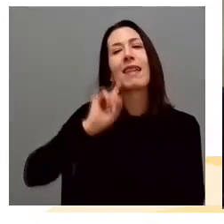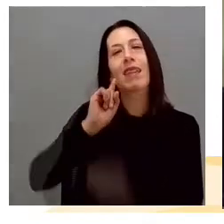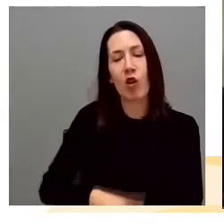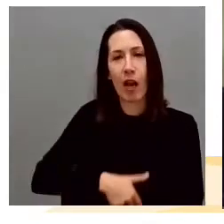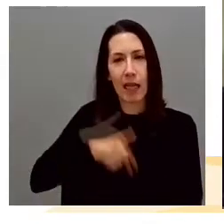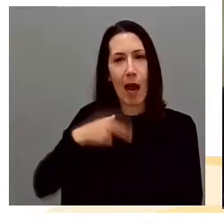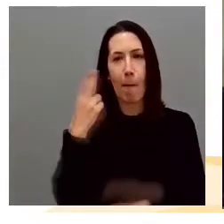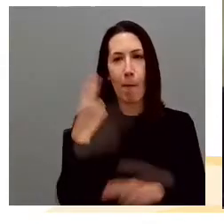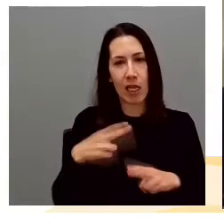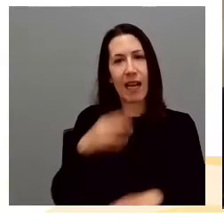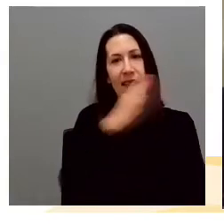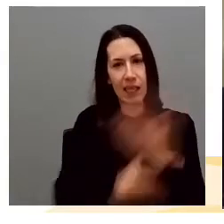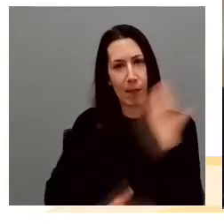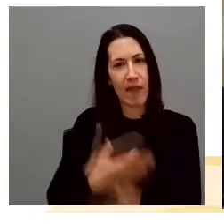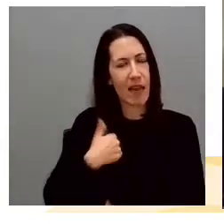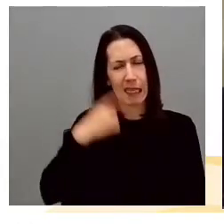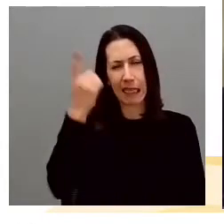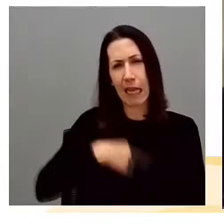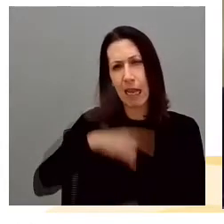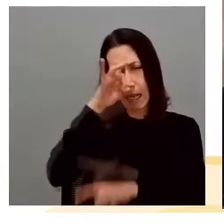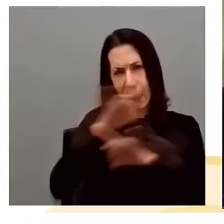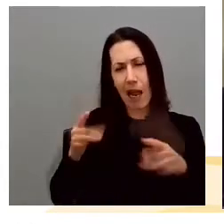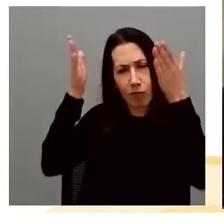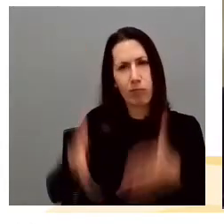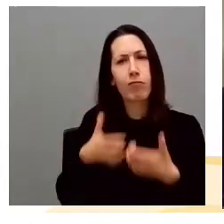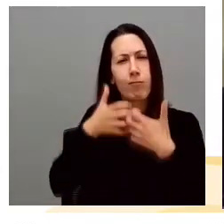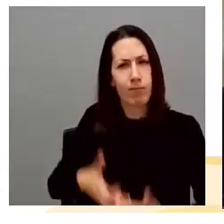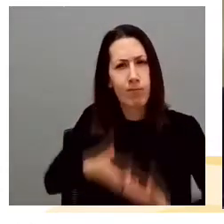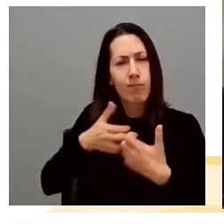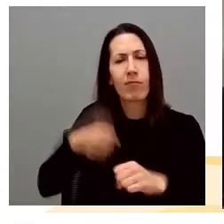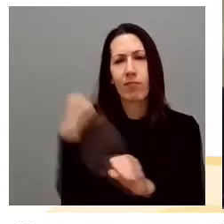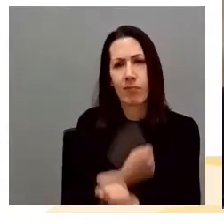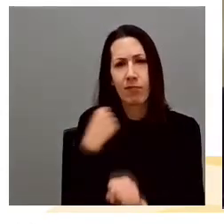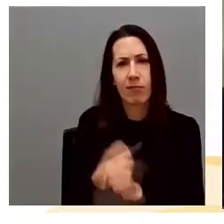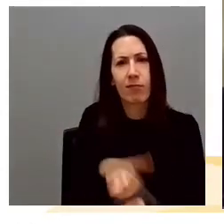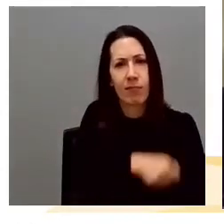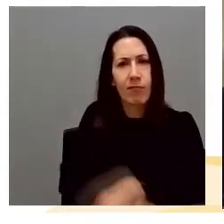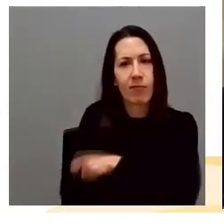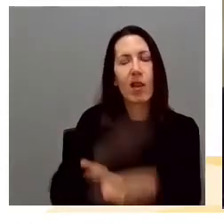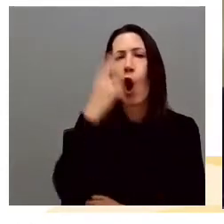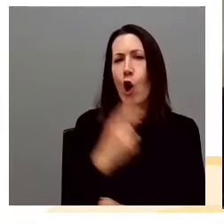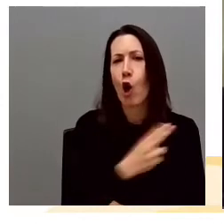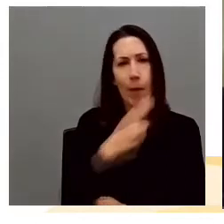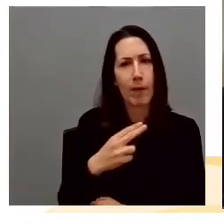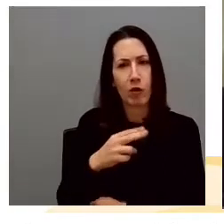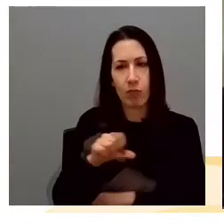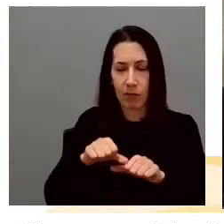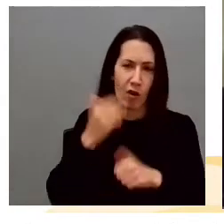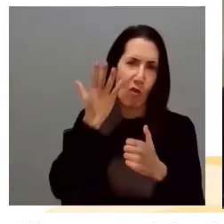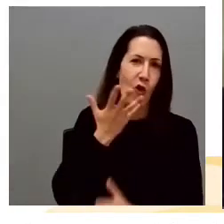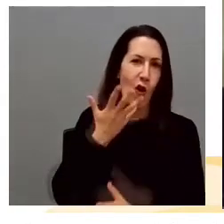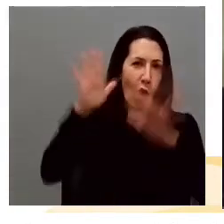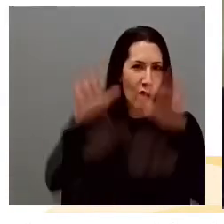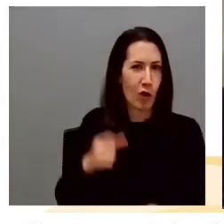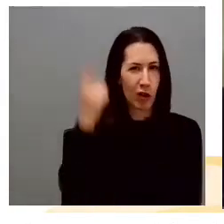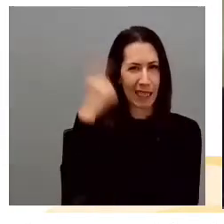con discapacidad, seguirá peleando, seguirá trabajando con intensidad y con compromiso. Lo conocemos, para que